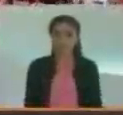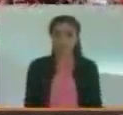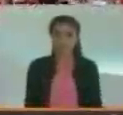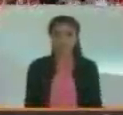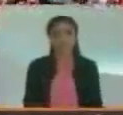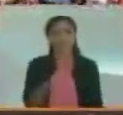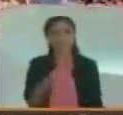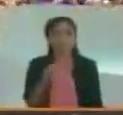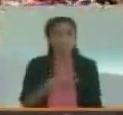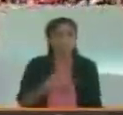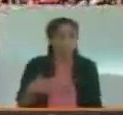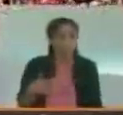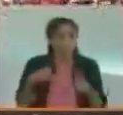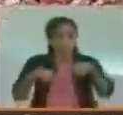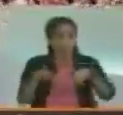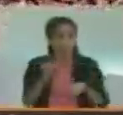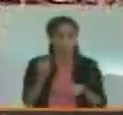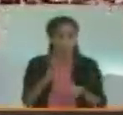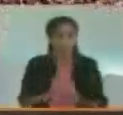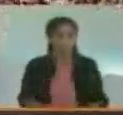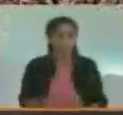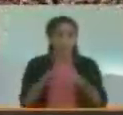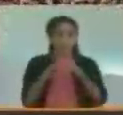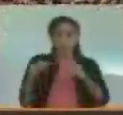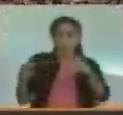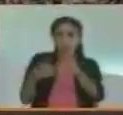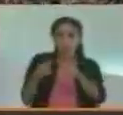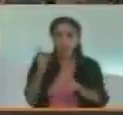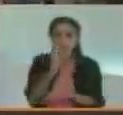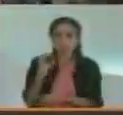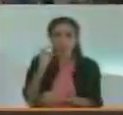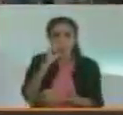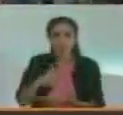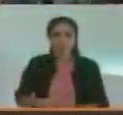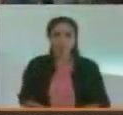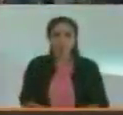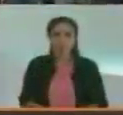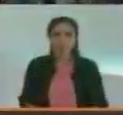¿Ustedes quieren que Venezuela la gobierne la oligarquía colombiana?